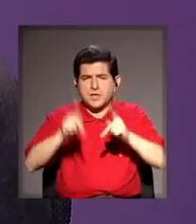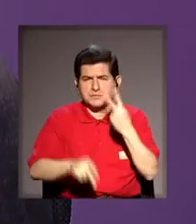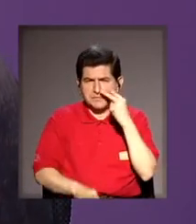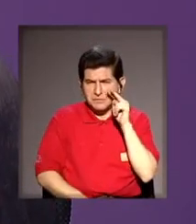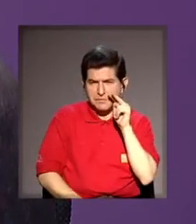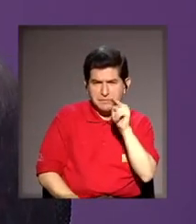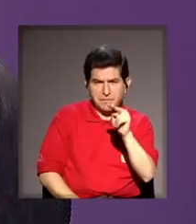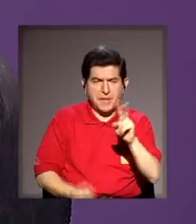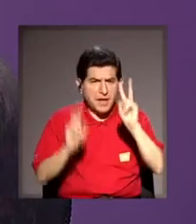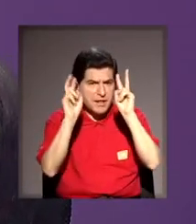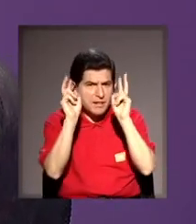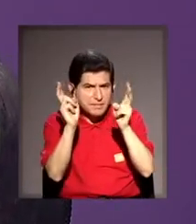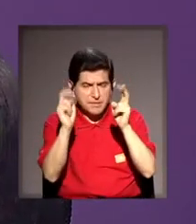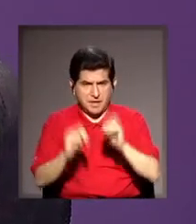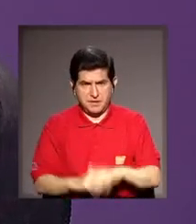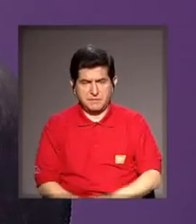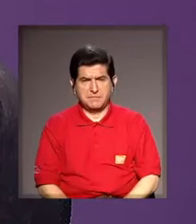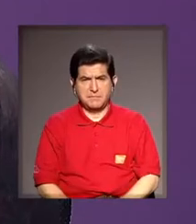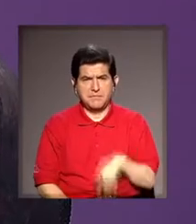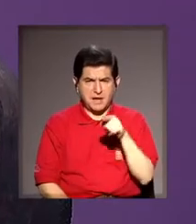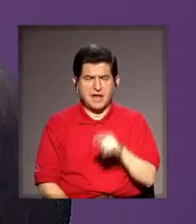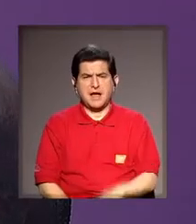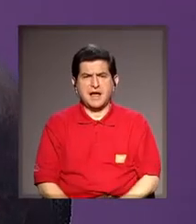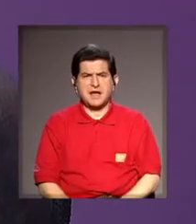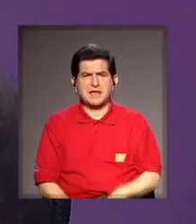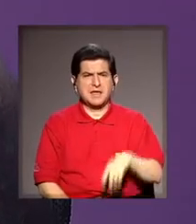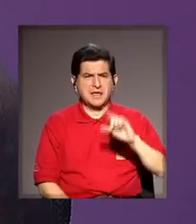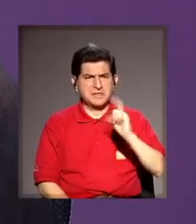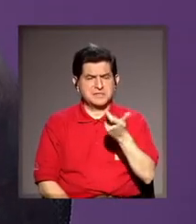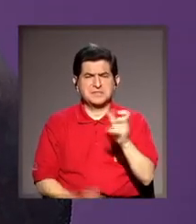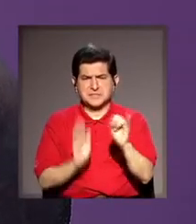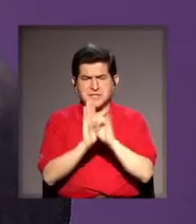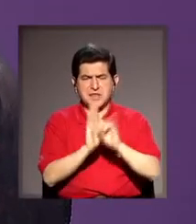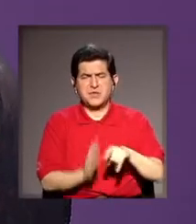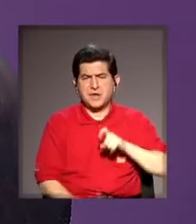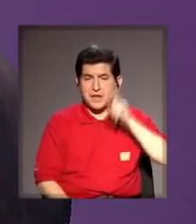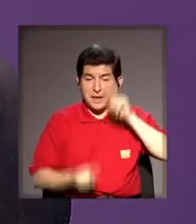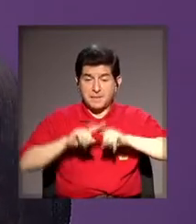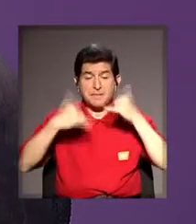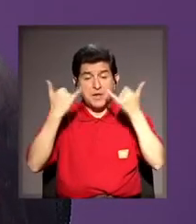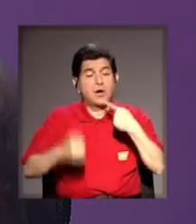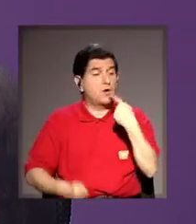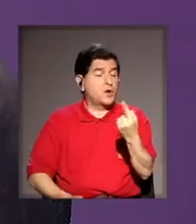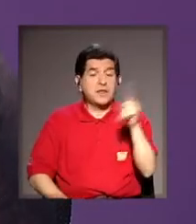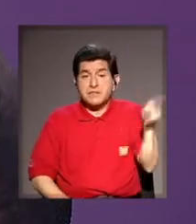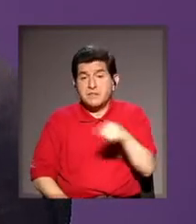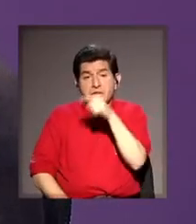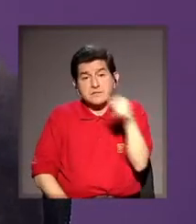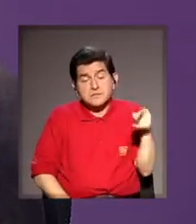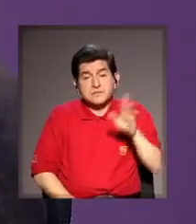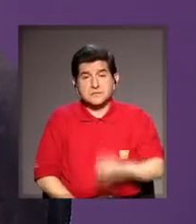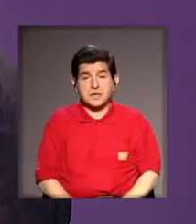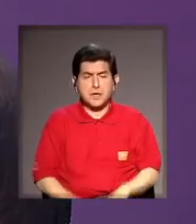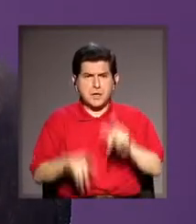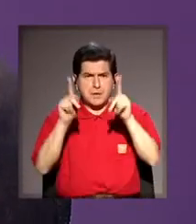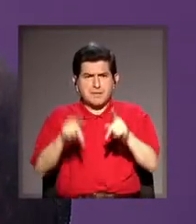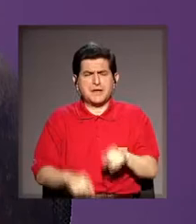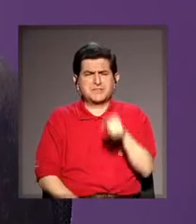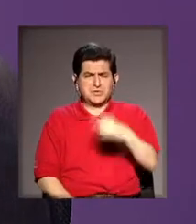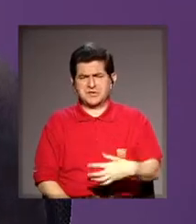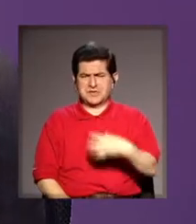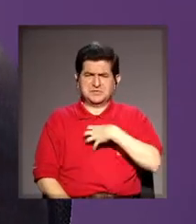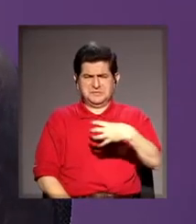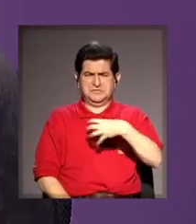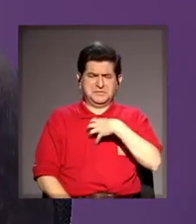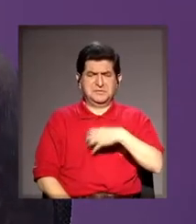fija en realidad en el tema del del sexo pero como ahora dijeron que lo iban a quitar entonces bueno hubo gente que brincó y todo el